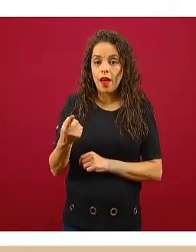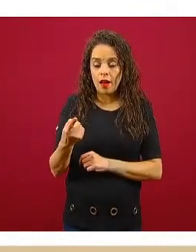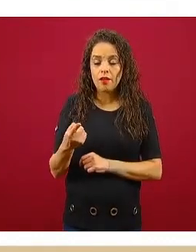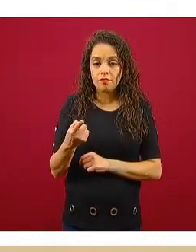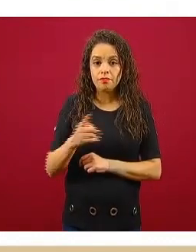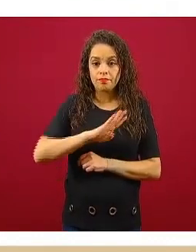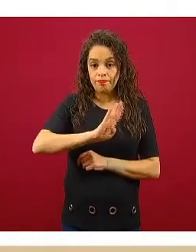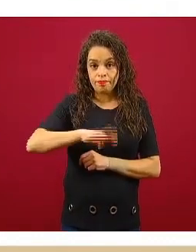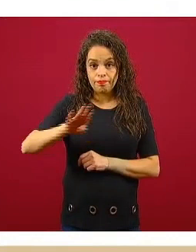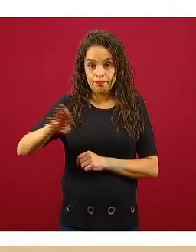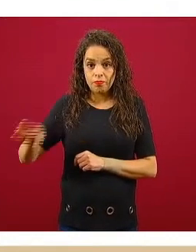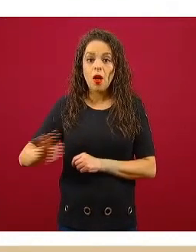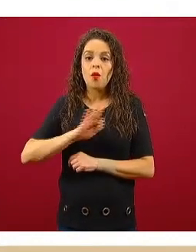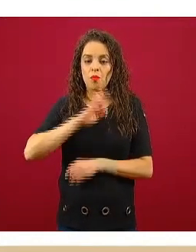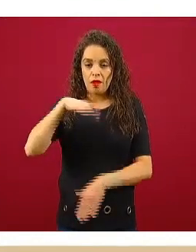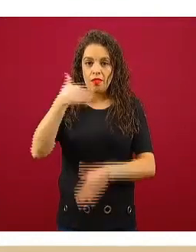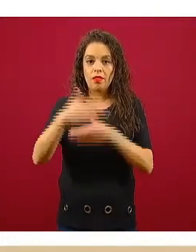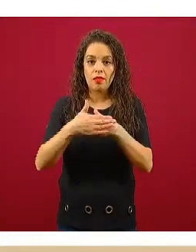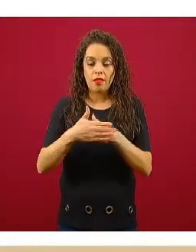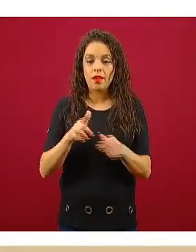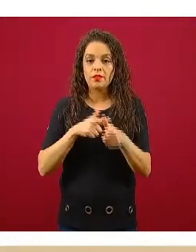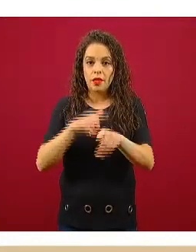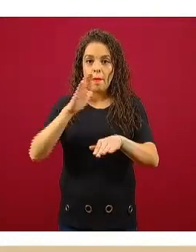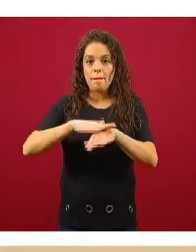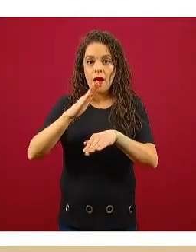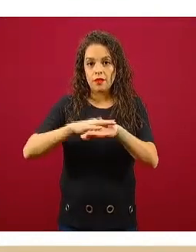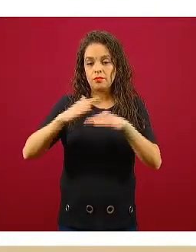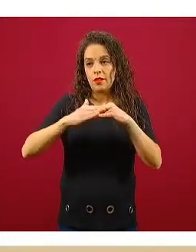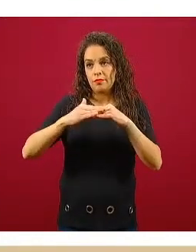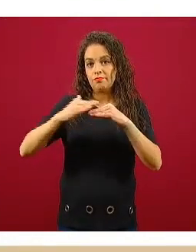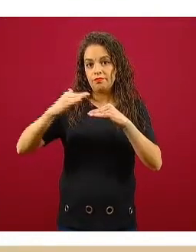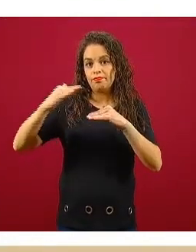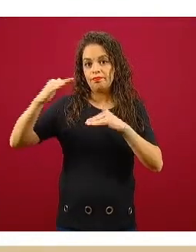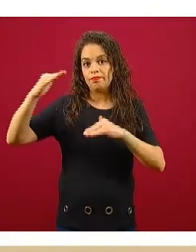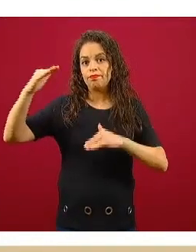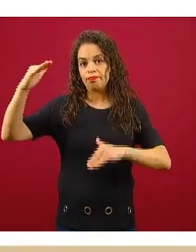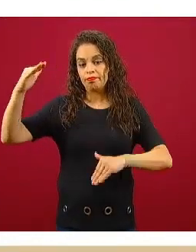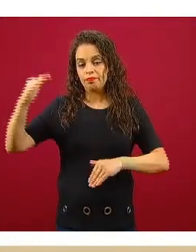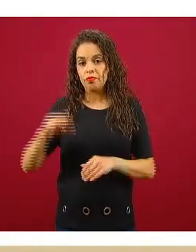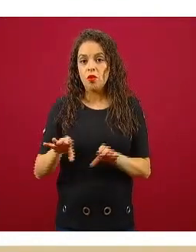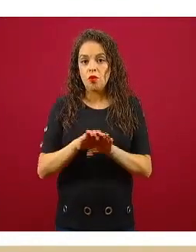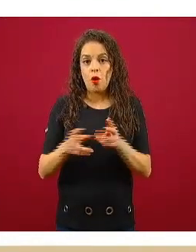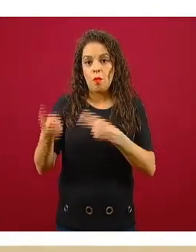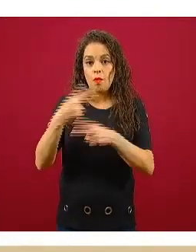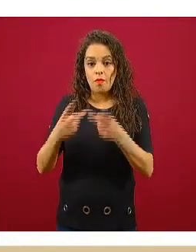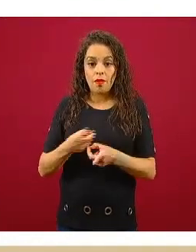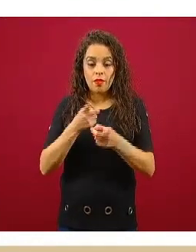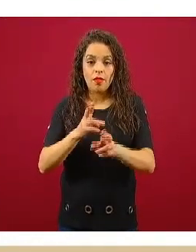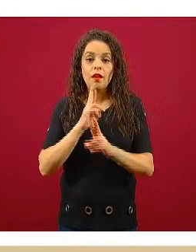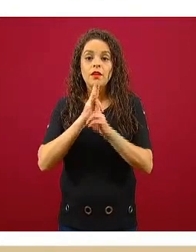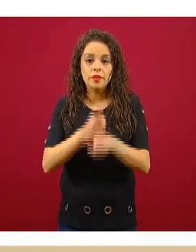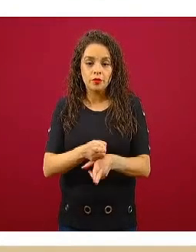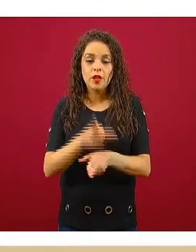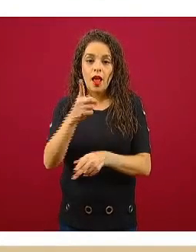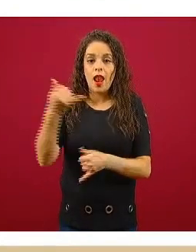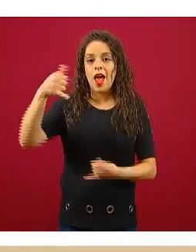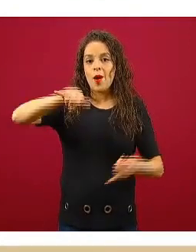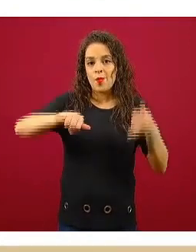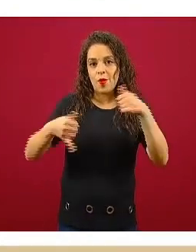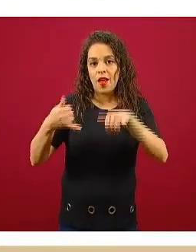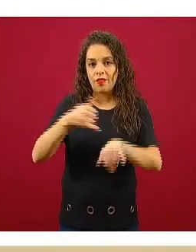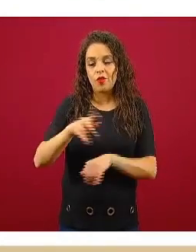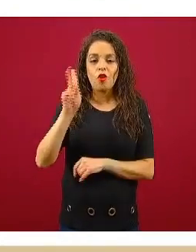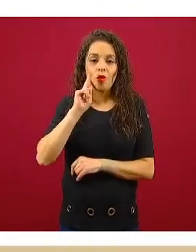todavía puedan incrementarse en función de cómo se vayan dando los resultados del laboratorio y por lo tanto confirmándose a